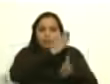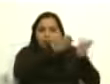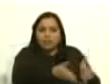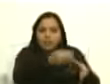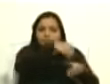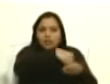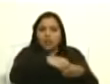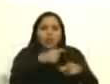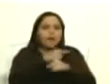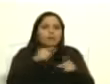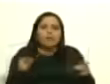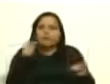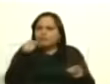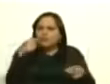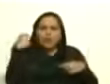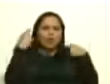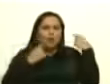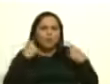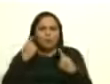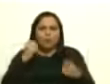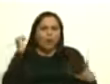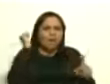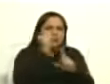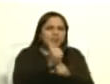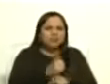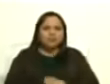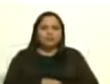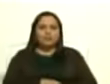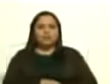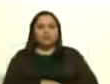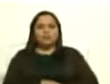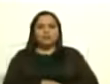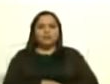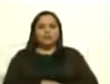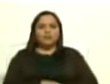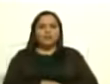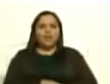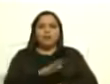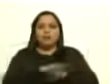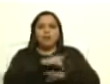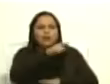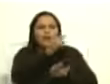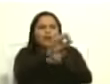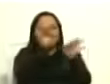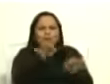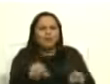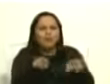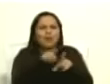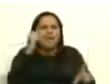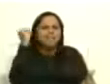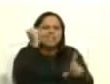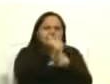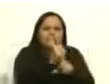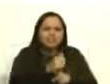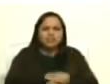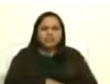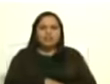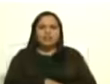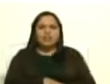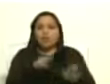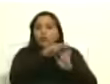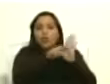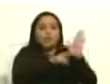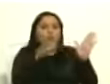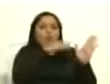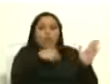Pero son los absurdos criminales, porque en última instancia es una tendencia criminal donde las reglas no